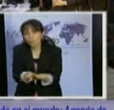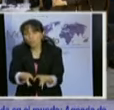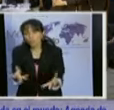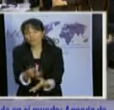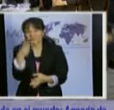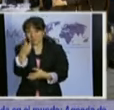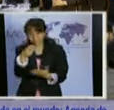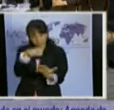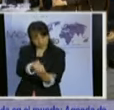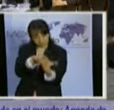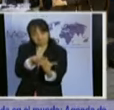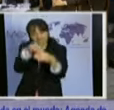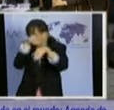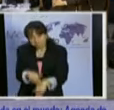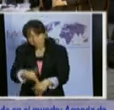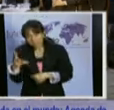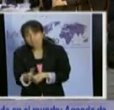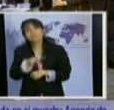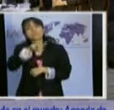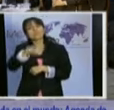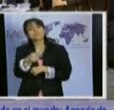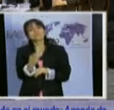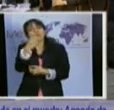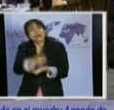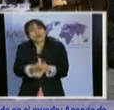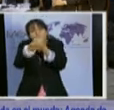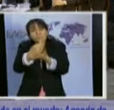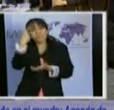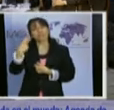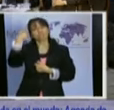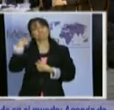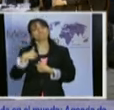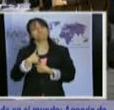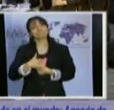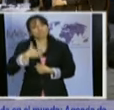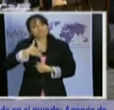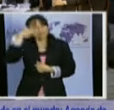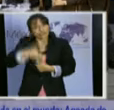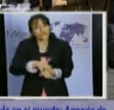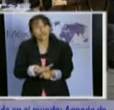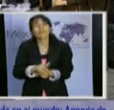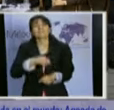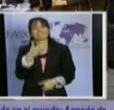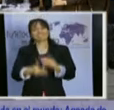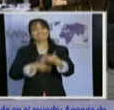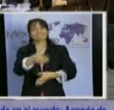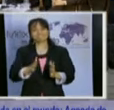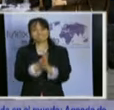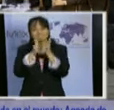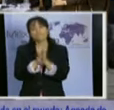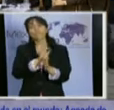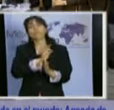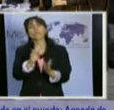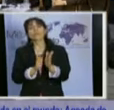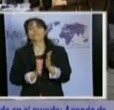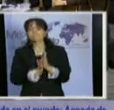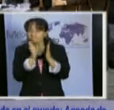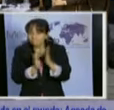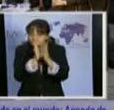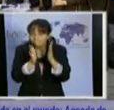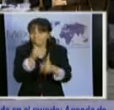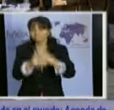y nuestra capacidad de mejorar como sociedades. El planteamiento de profundizar en el tema de